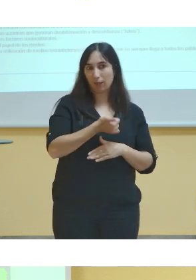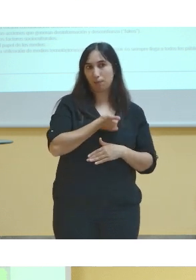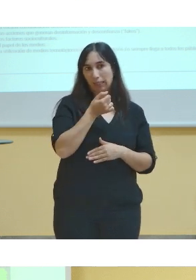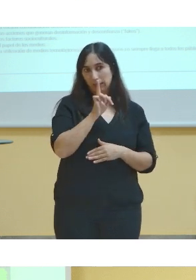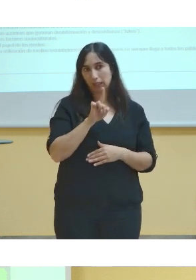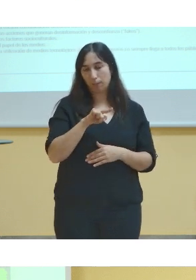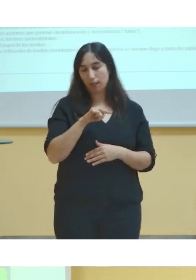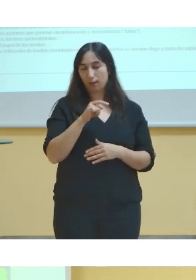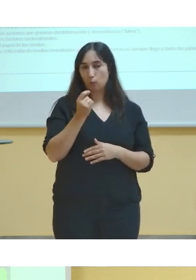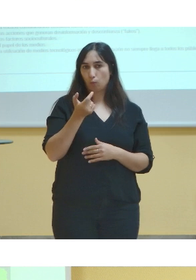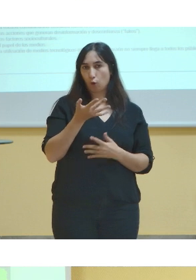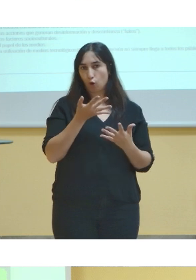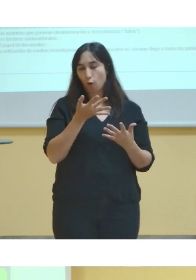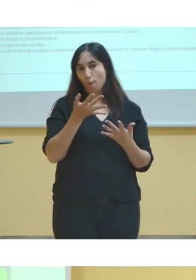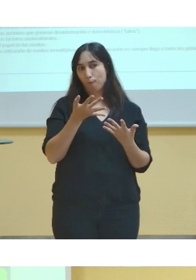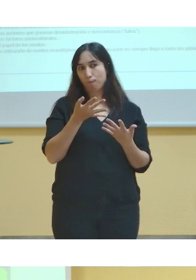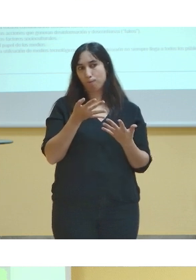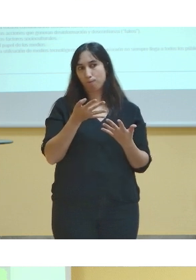Ahí también hay una cierta,